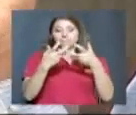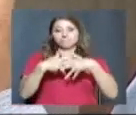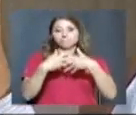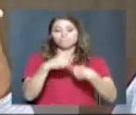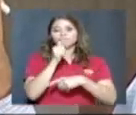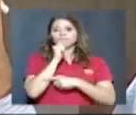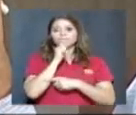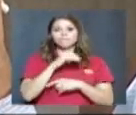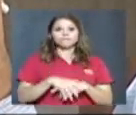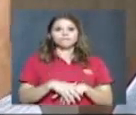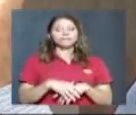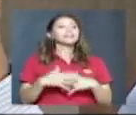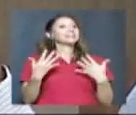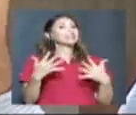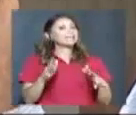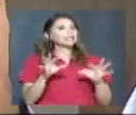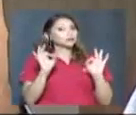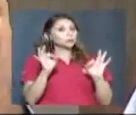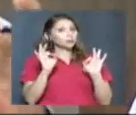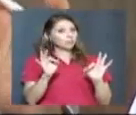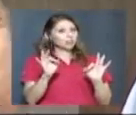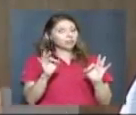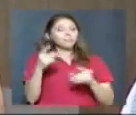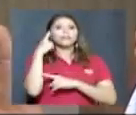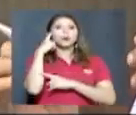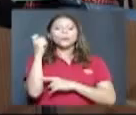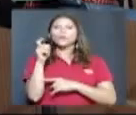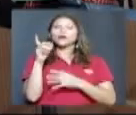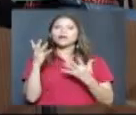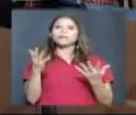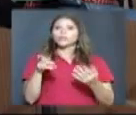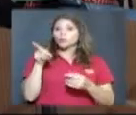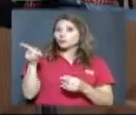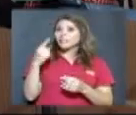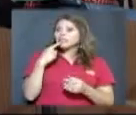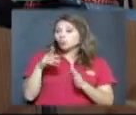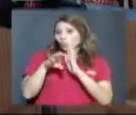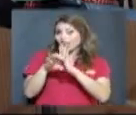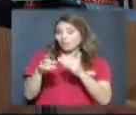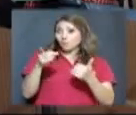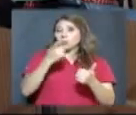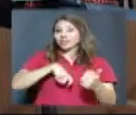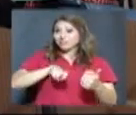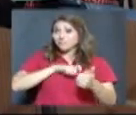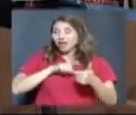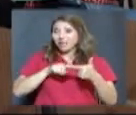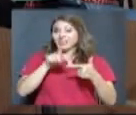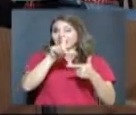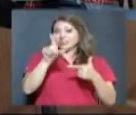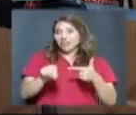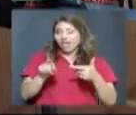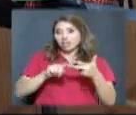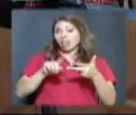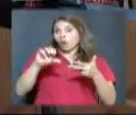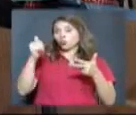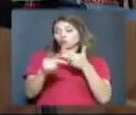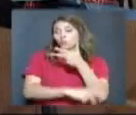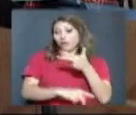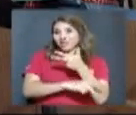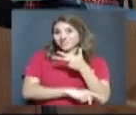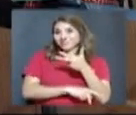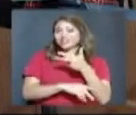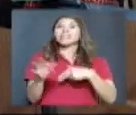Bueno, dichosamente, normal, porque los casos que usted ha citado, por ejemplo, España, Italia, algunos otros países, han nacido en manos